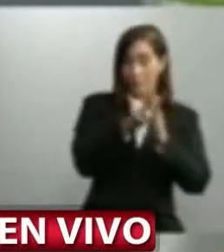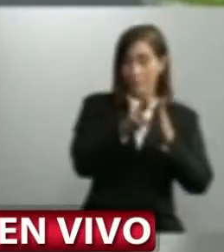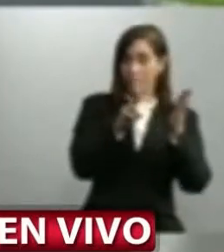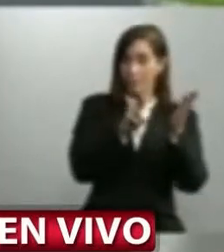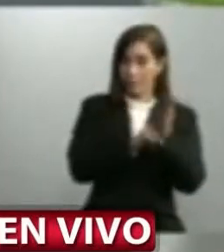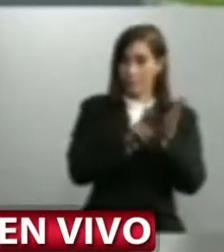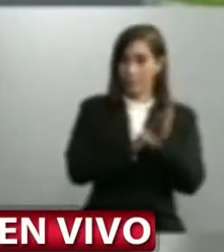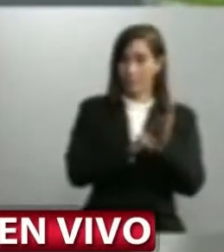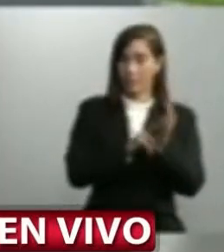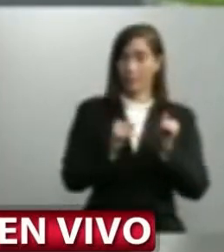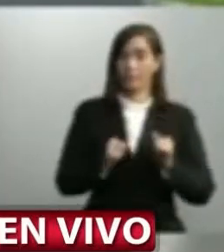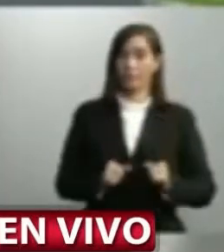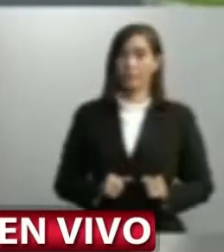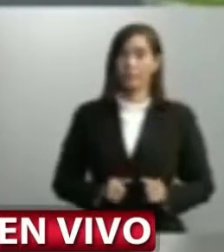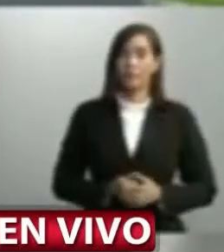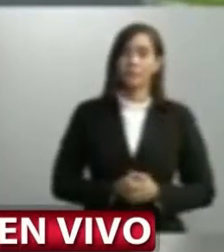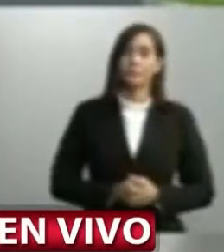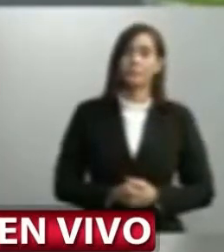han tomado.